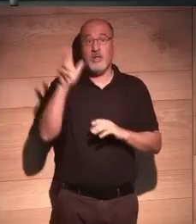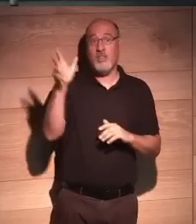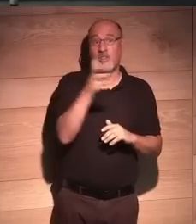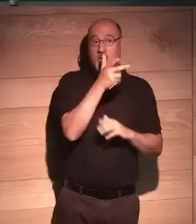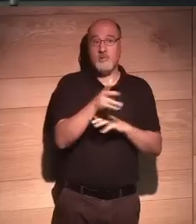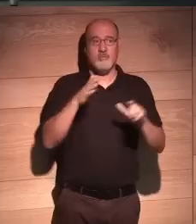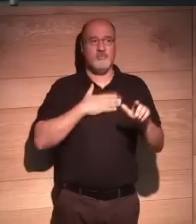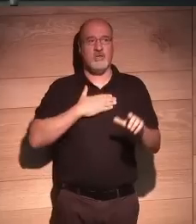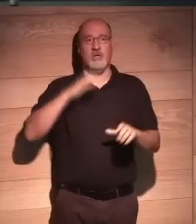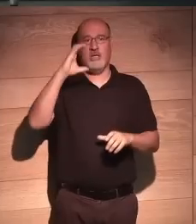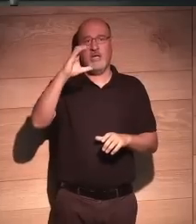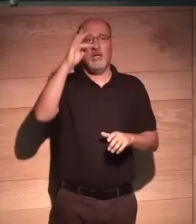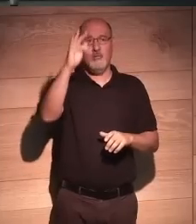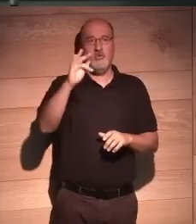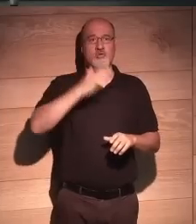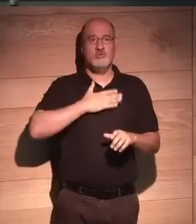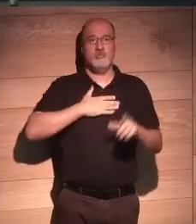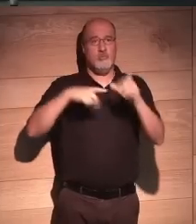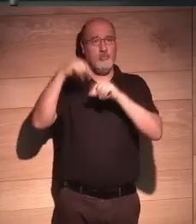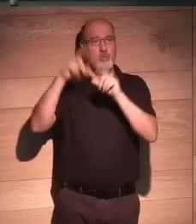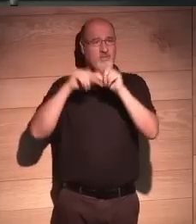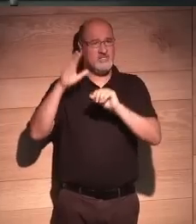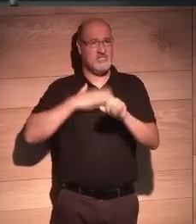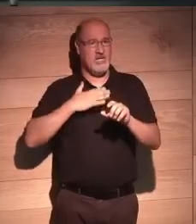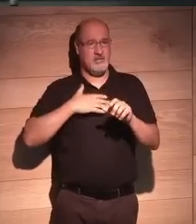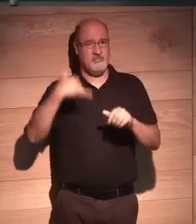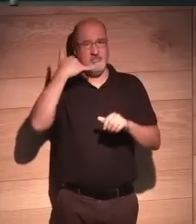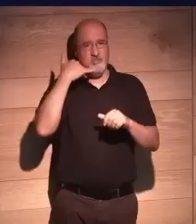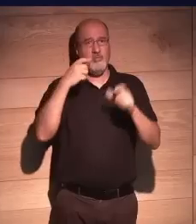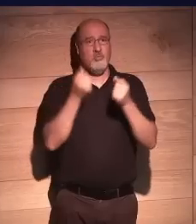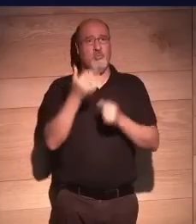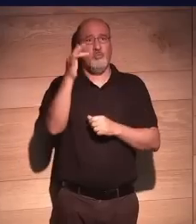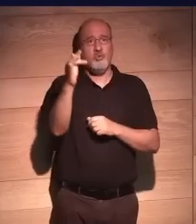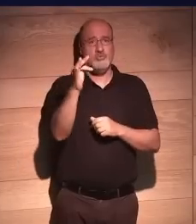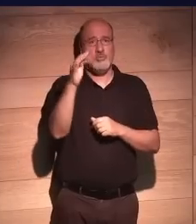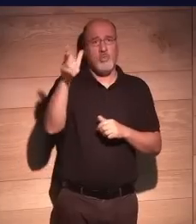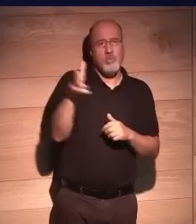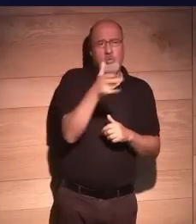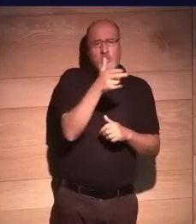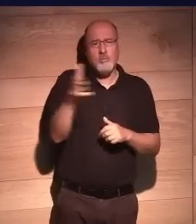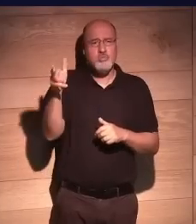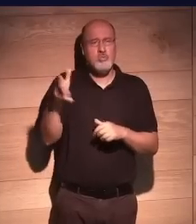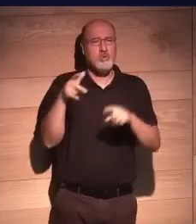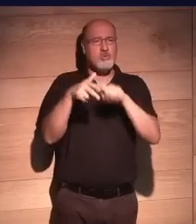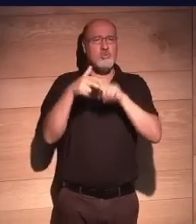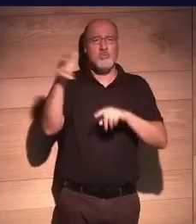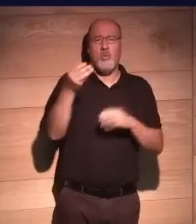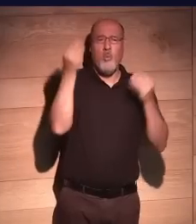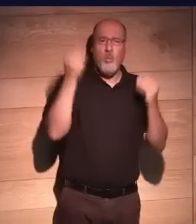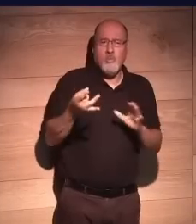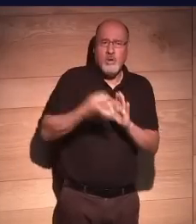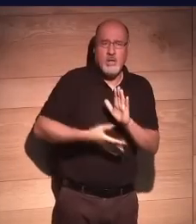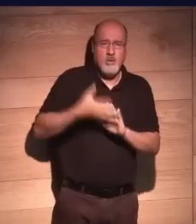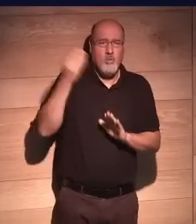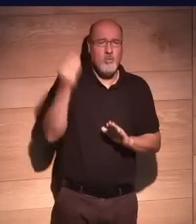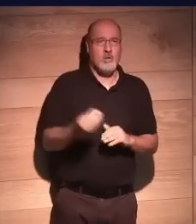la Canal Plus, o como se llame ahora esta historia, que sean capaces, porque están muy bien hechos. O sea, hay un tío que se